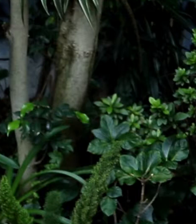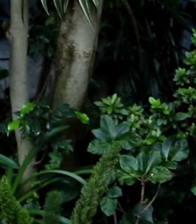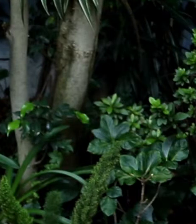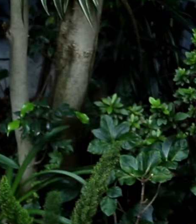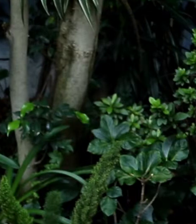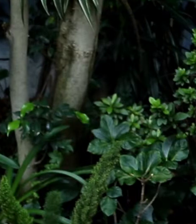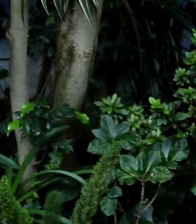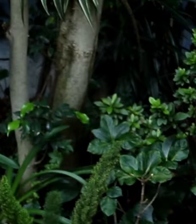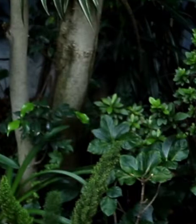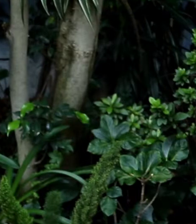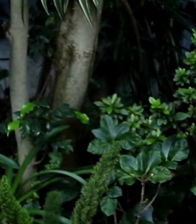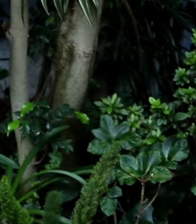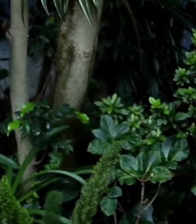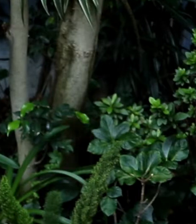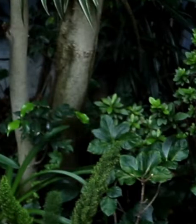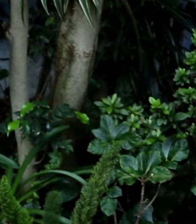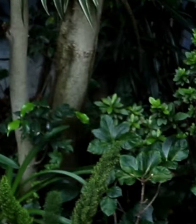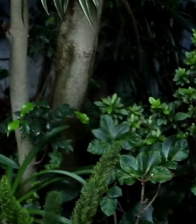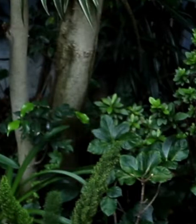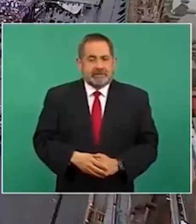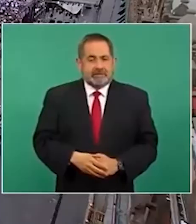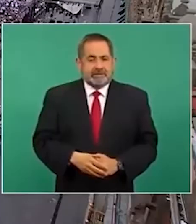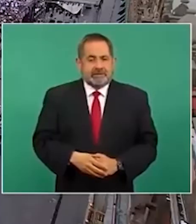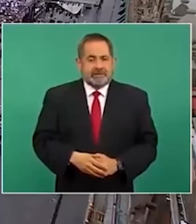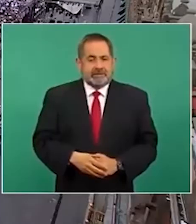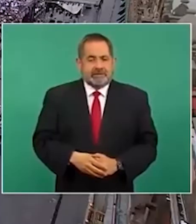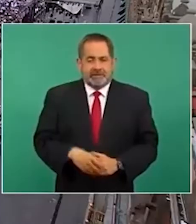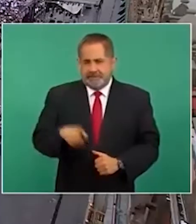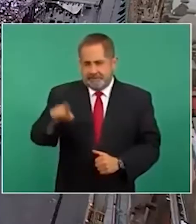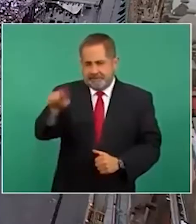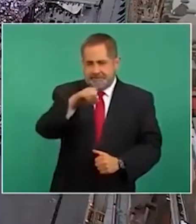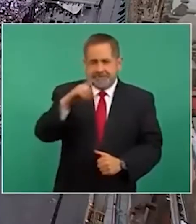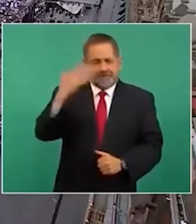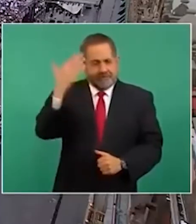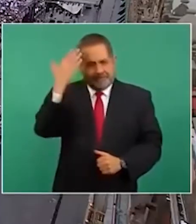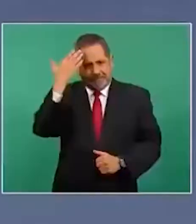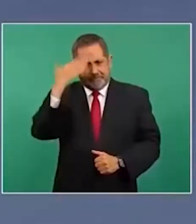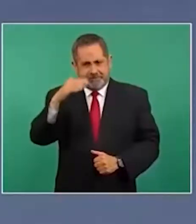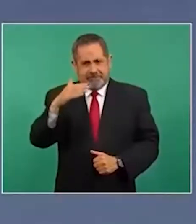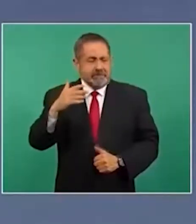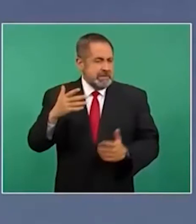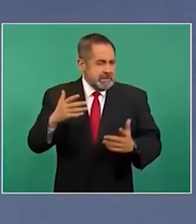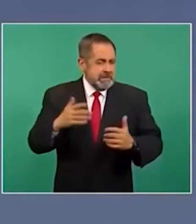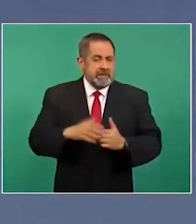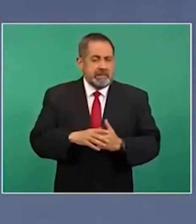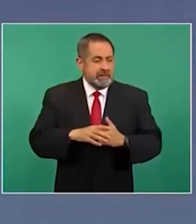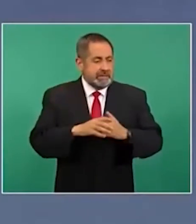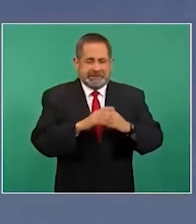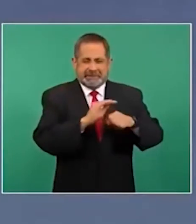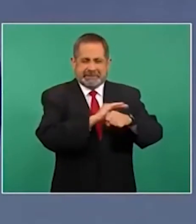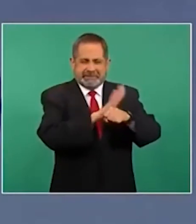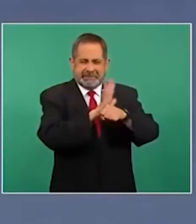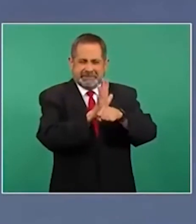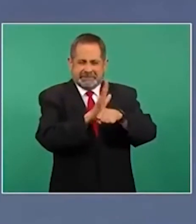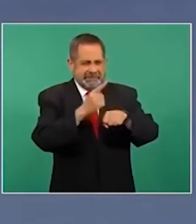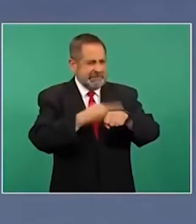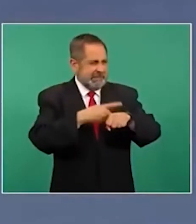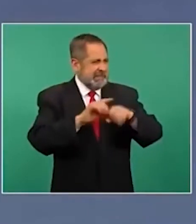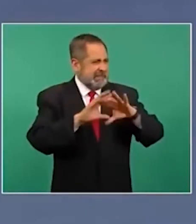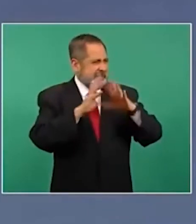gran referente político es el presidente Andrés Manuel López Obrador. El presidente López Obrador, a quien hemos seguido durante